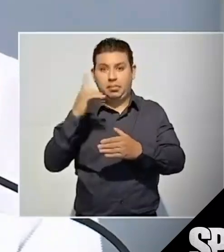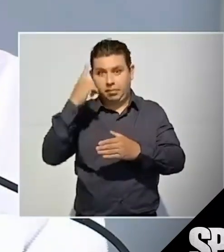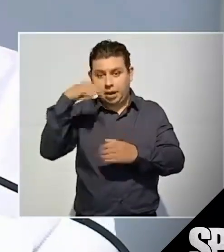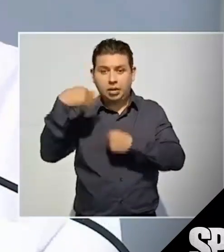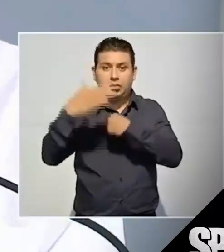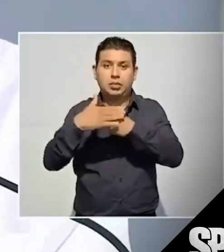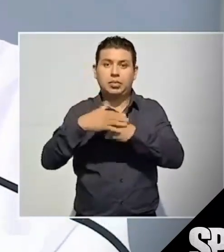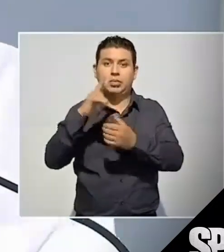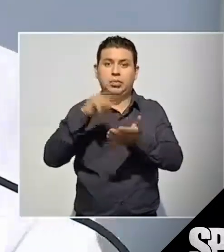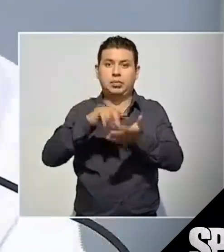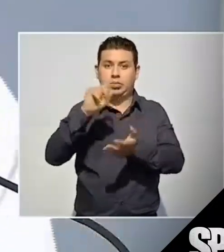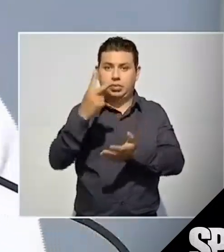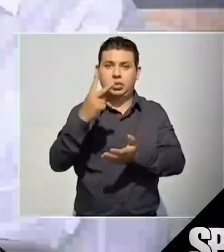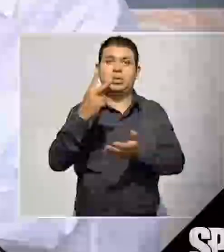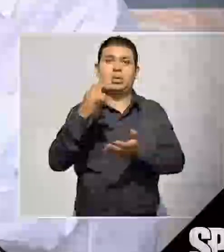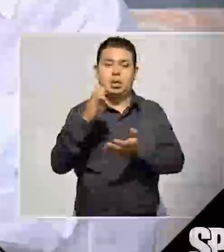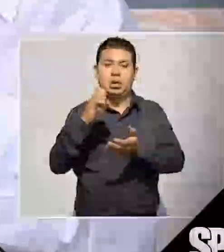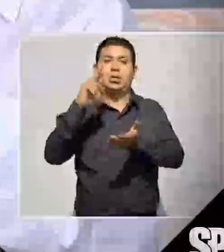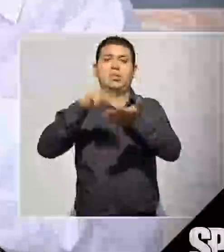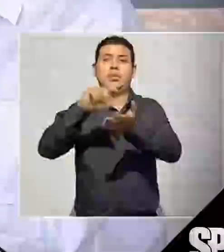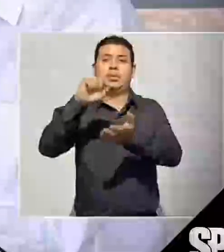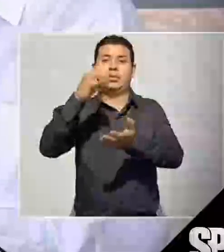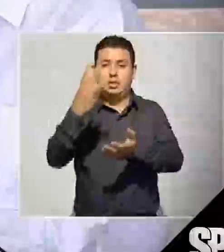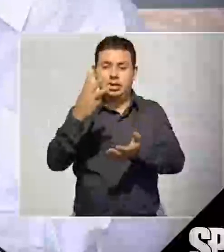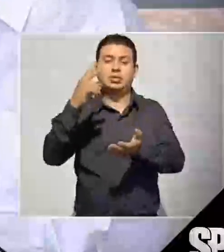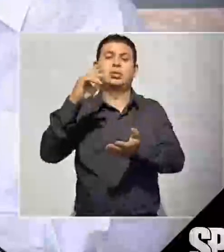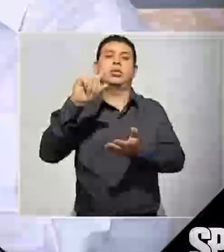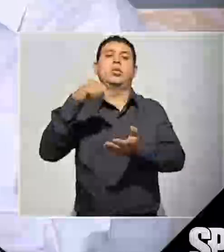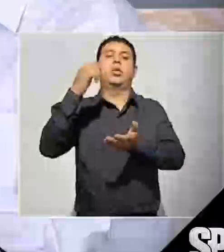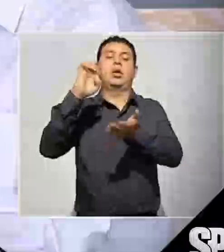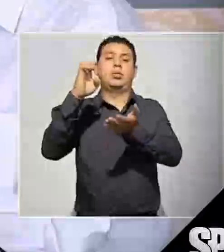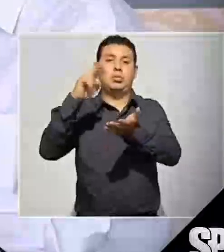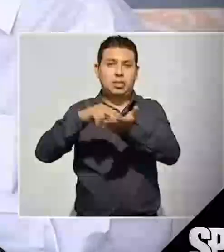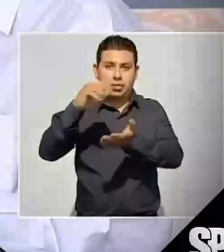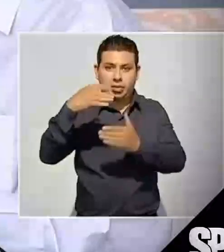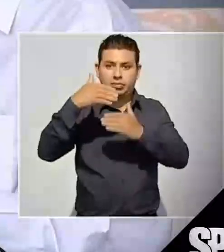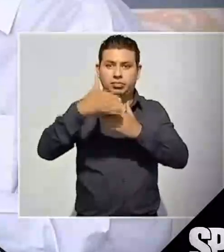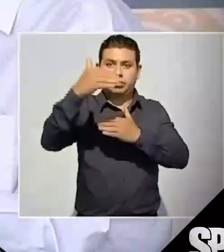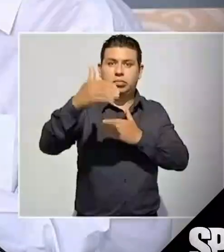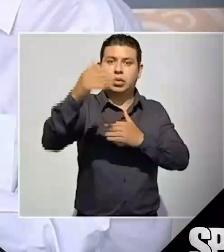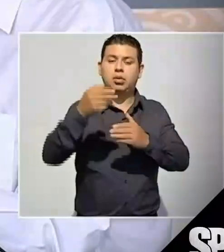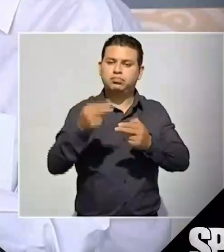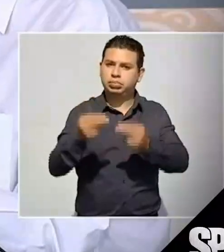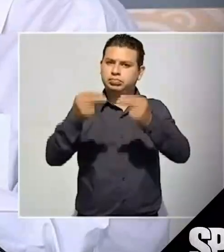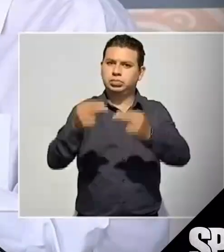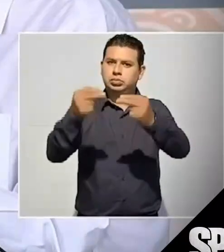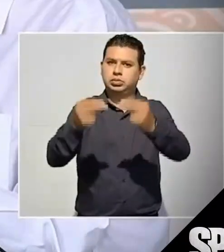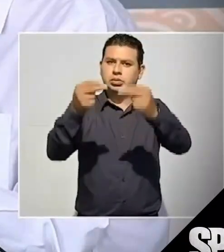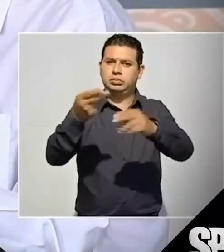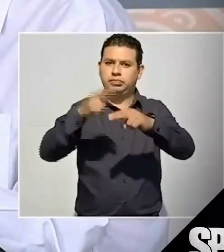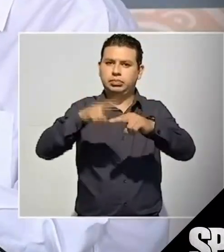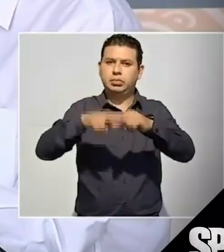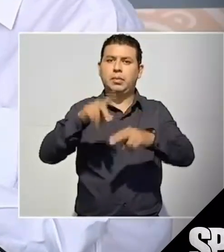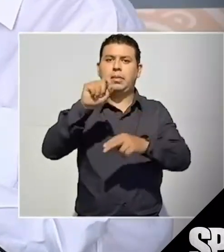tomar en cuenta y no ser engañados. El presidente citó, he tomado la siguiente decisión, la pensión universal se